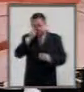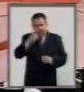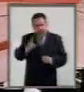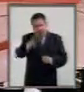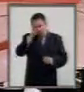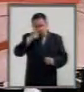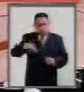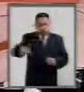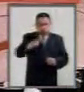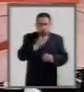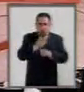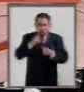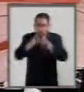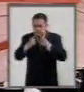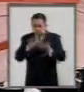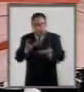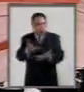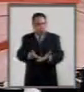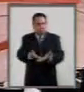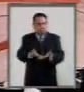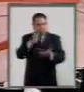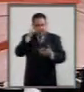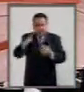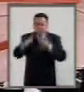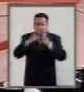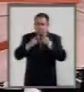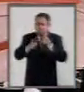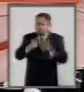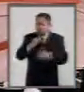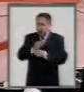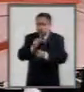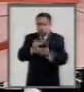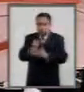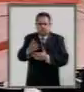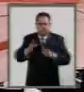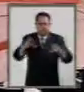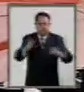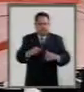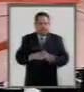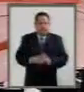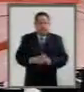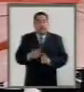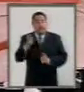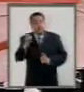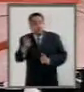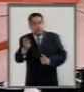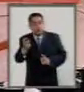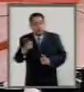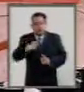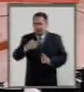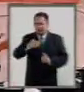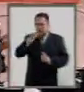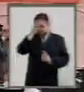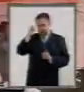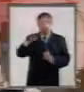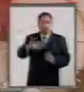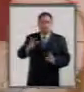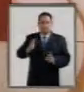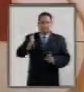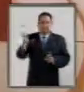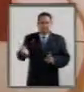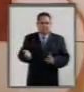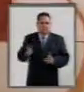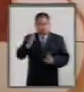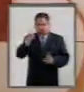que estamos considerando para discusión en esta asamblea. Por lo que me extraña, y lo